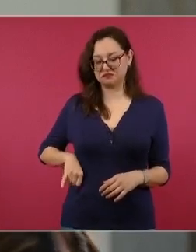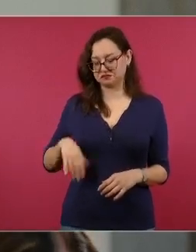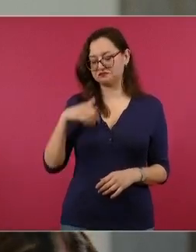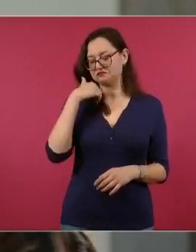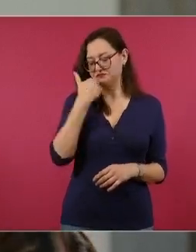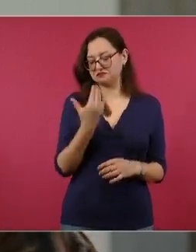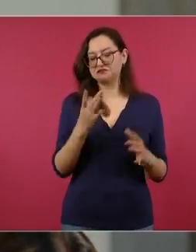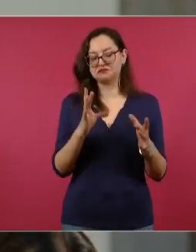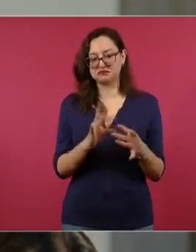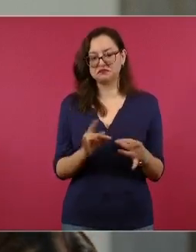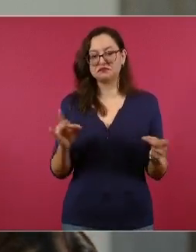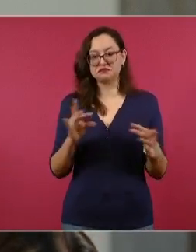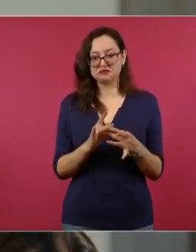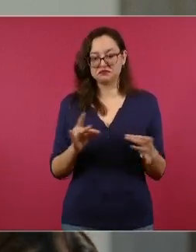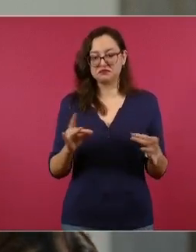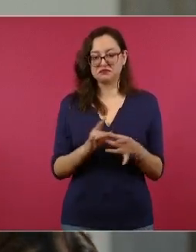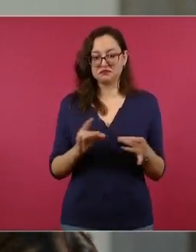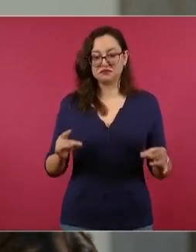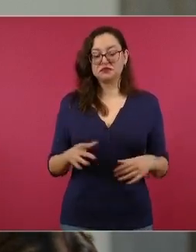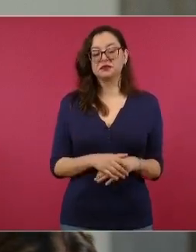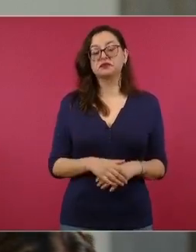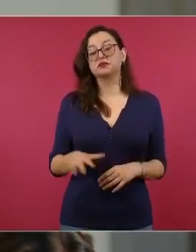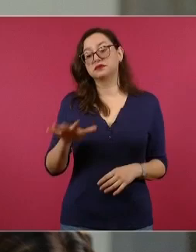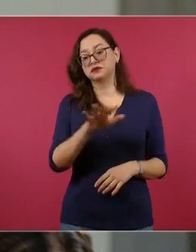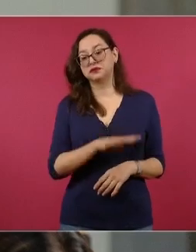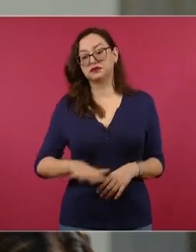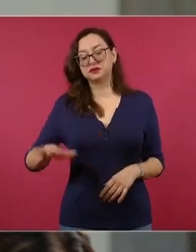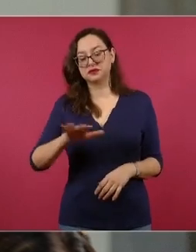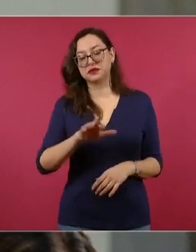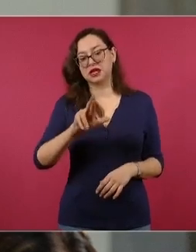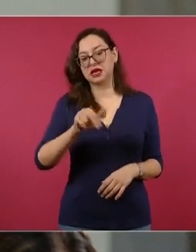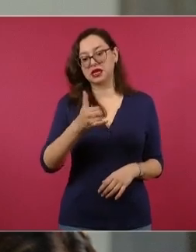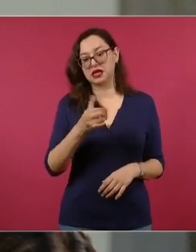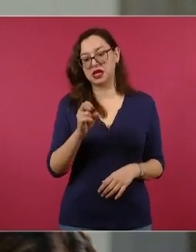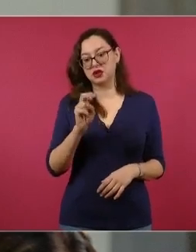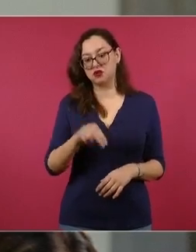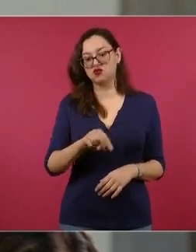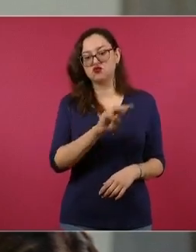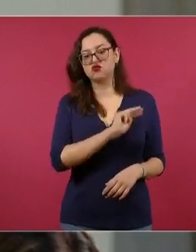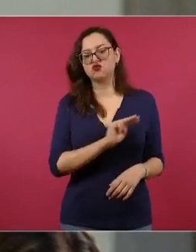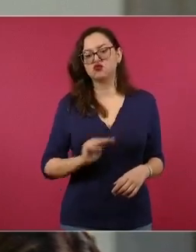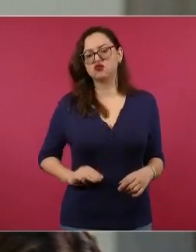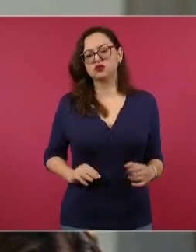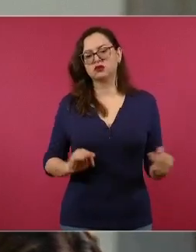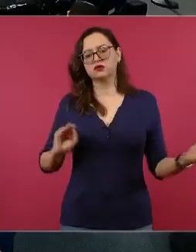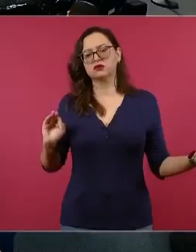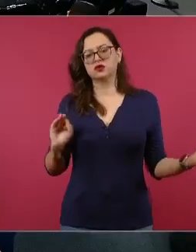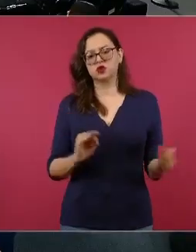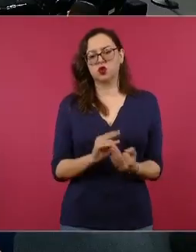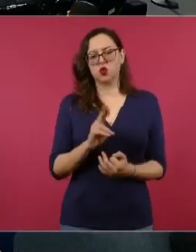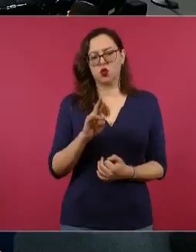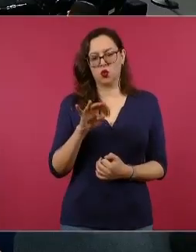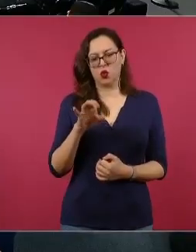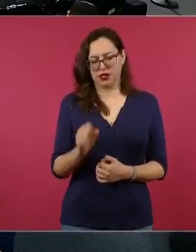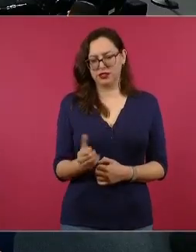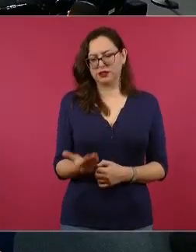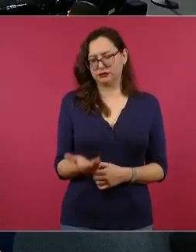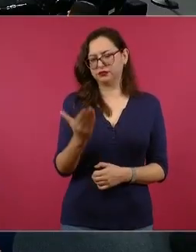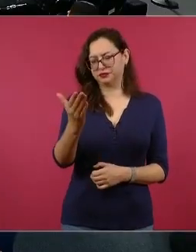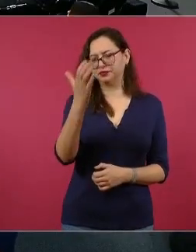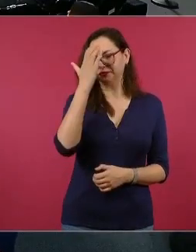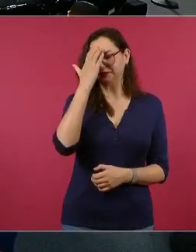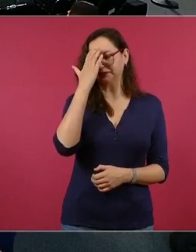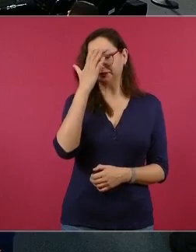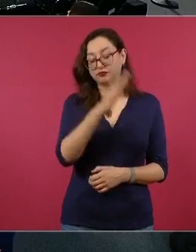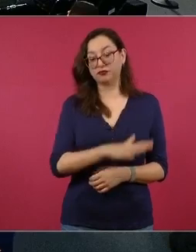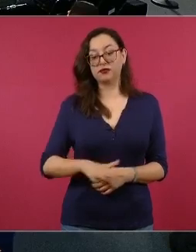es en Rayón, que es un municipio de la serranía, está muy cerquita de Ures, usted conoce bien esa región,